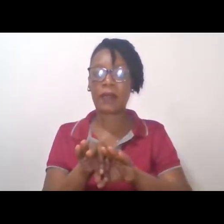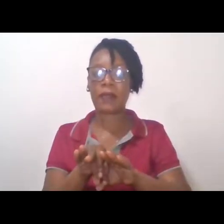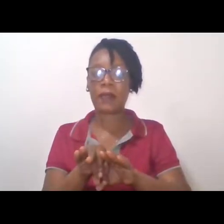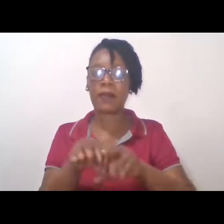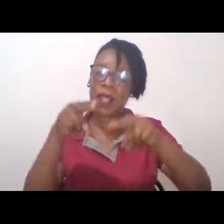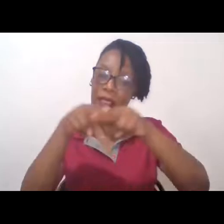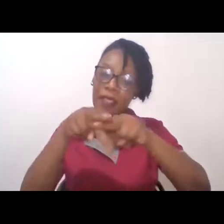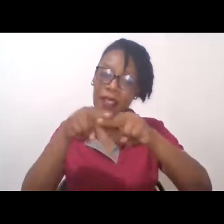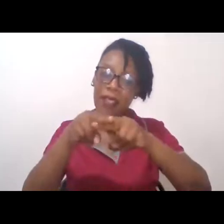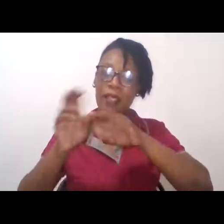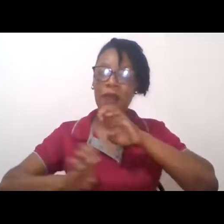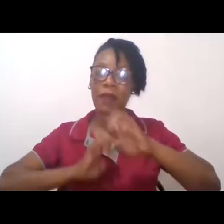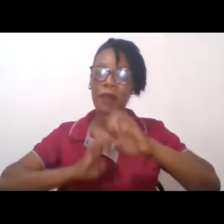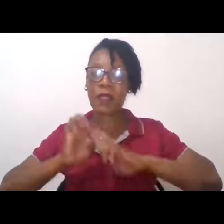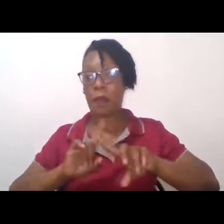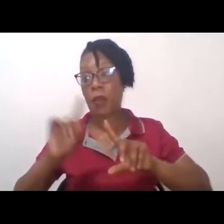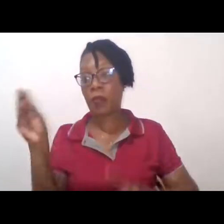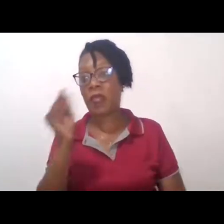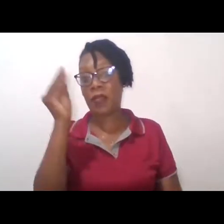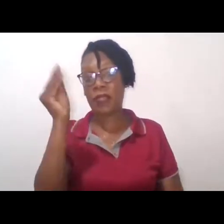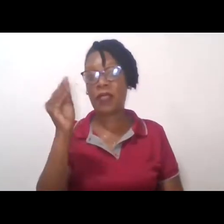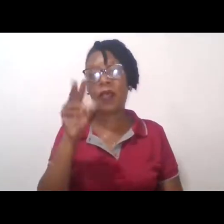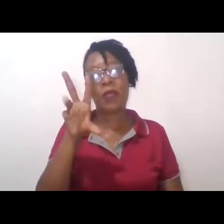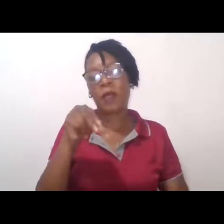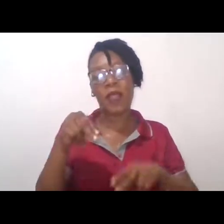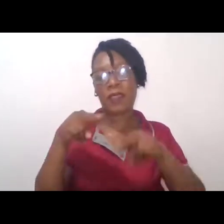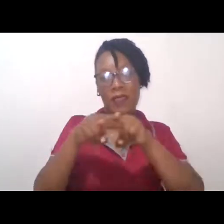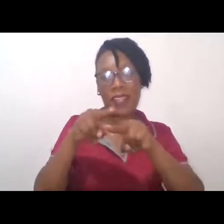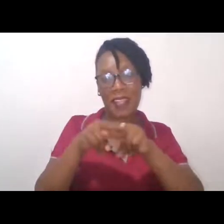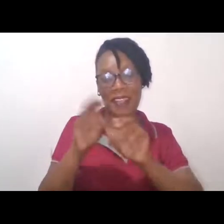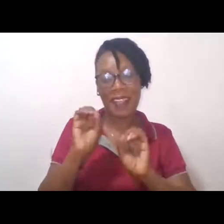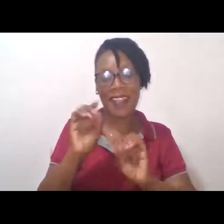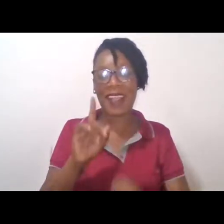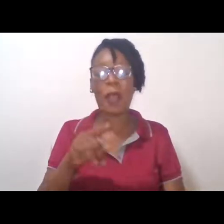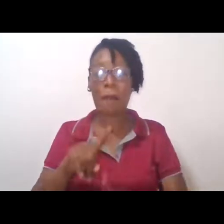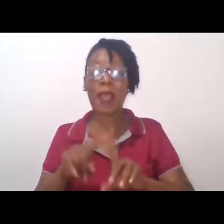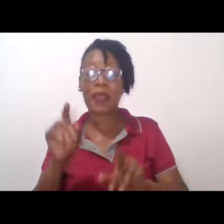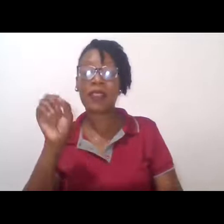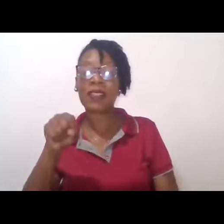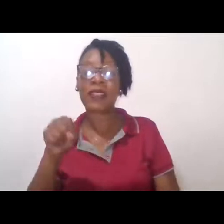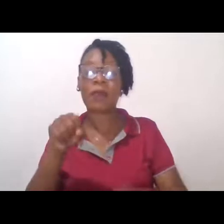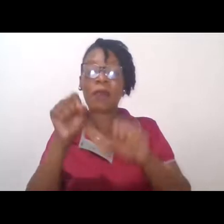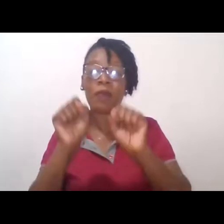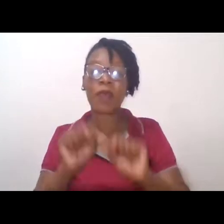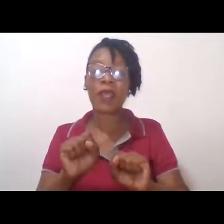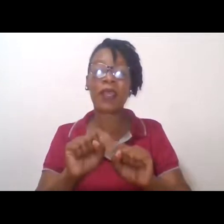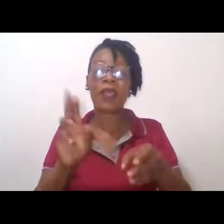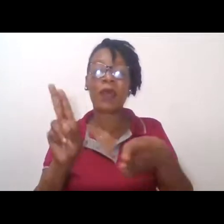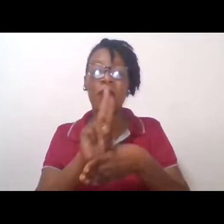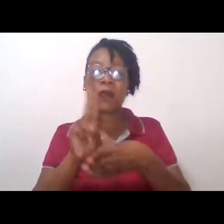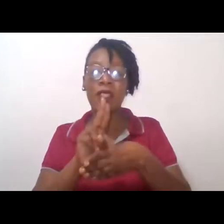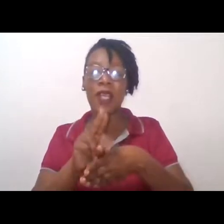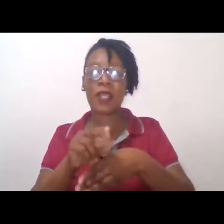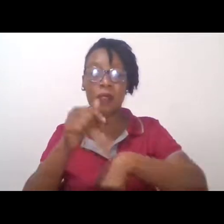pero claro, con su hija adolescente, usted no va a hacer un trencito ni nada de eso. Pero usted lo que sí puede hacer es utilizar esas etapas